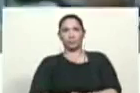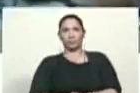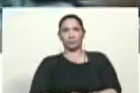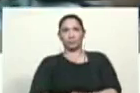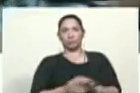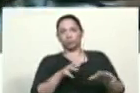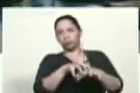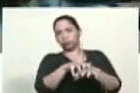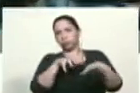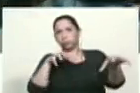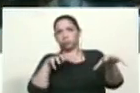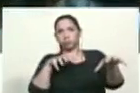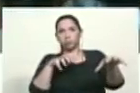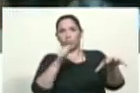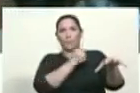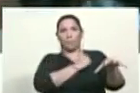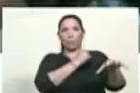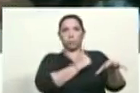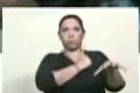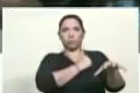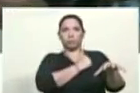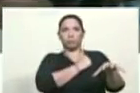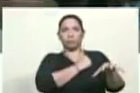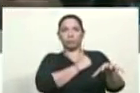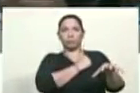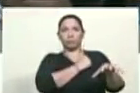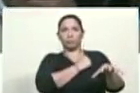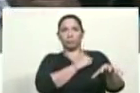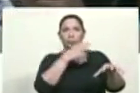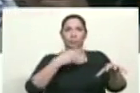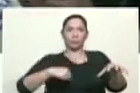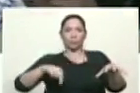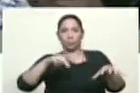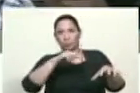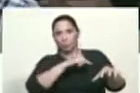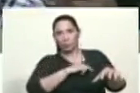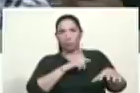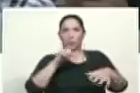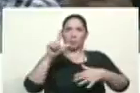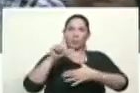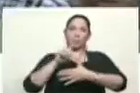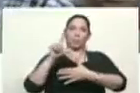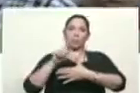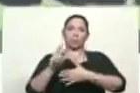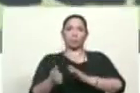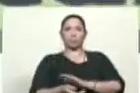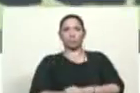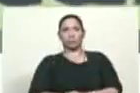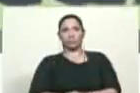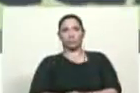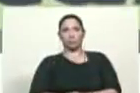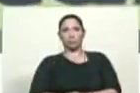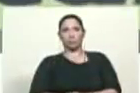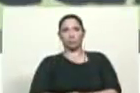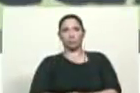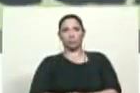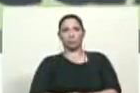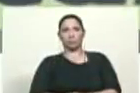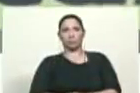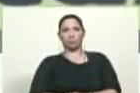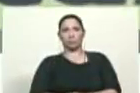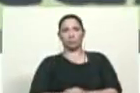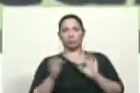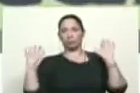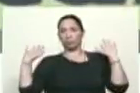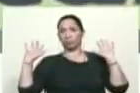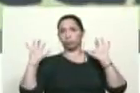Millones de compatriotas nuestro americanos y nuestro americanas vendrán con